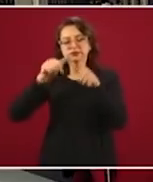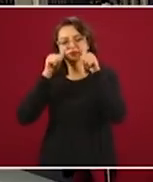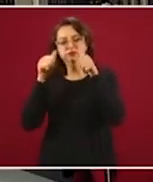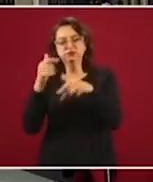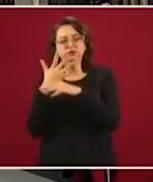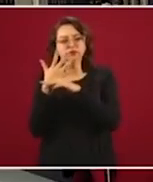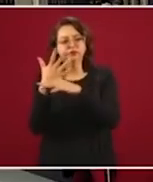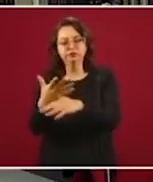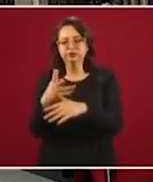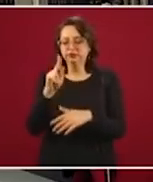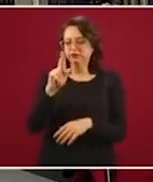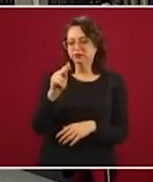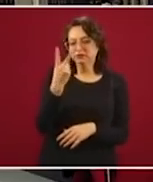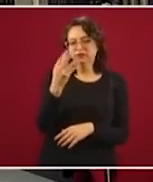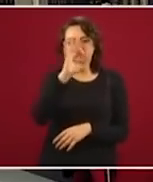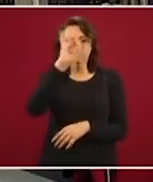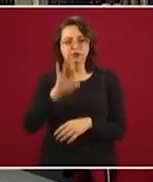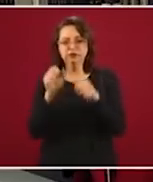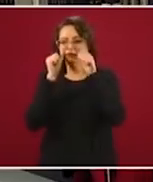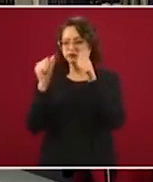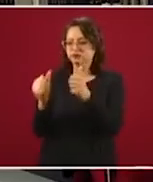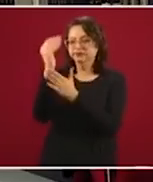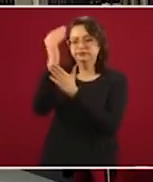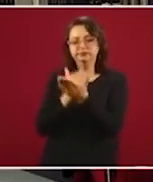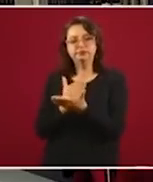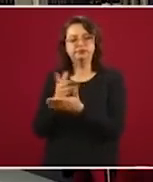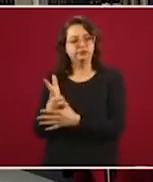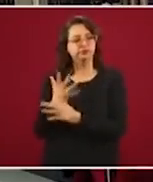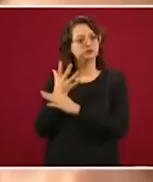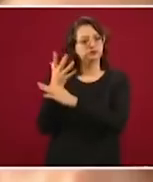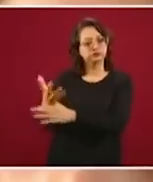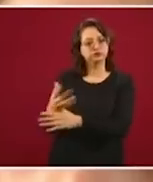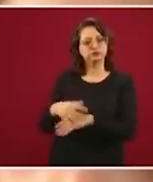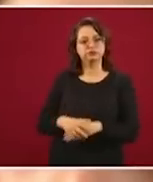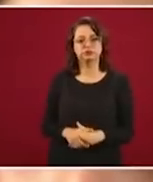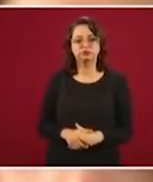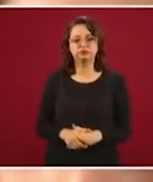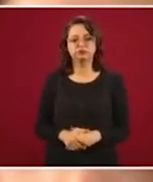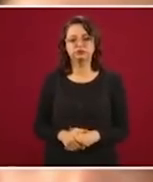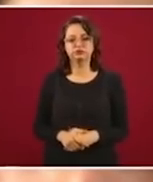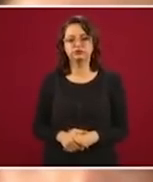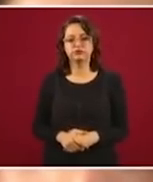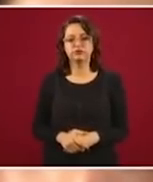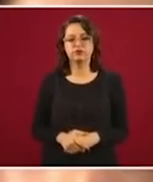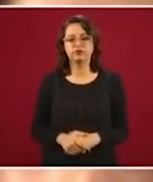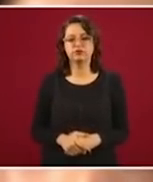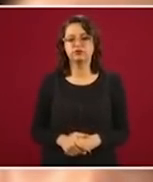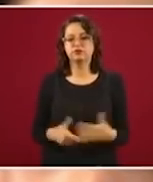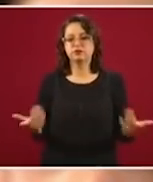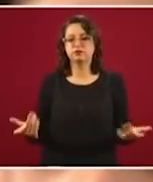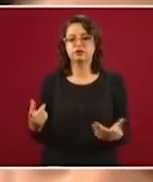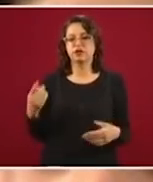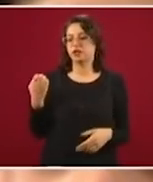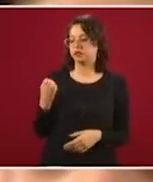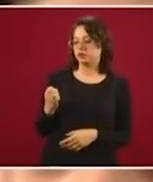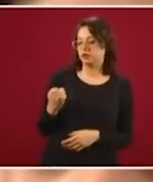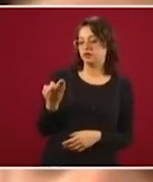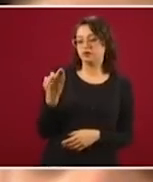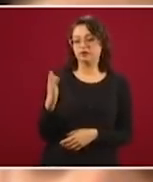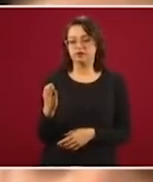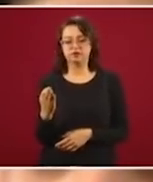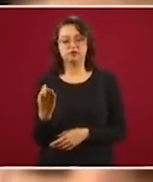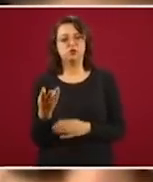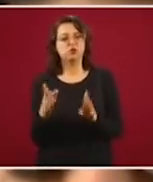a 92% esta entrega de medicamentos. En estos días de enero que pasaron y febrero, ¿cómo se ha